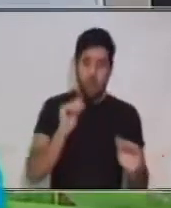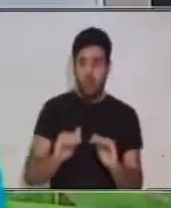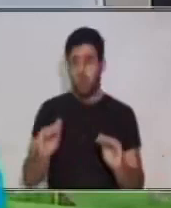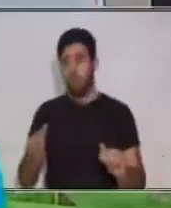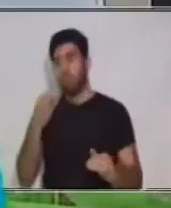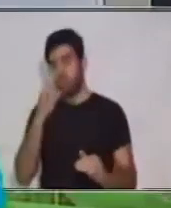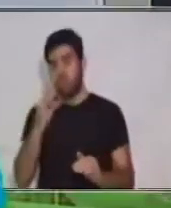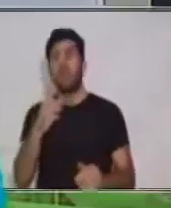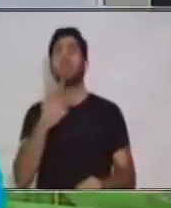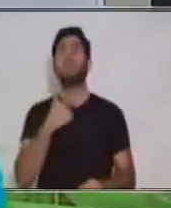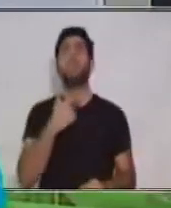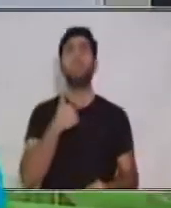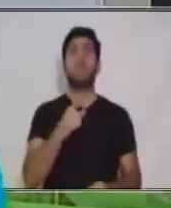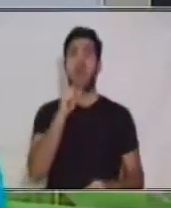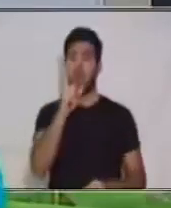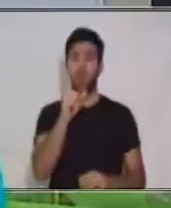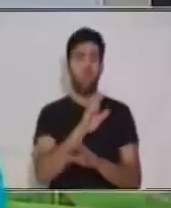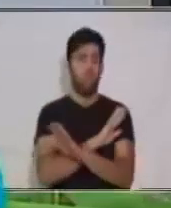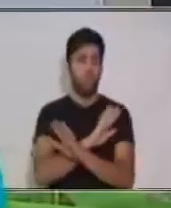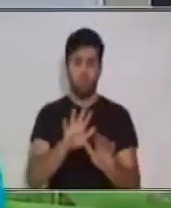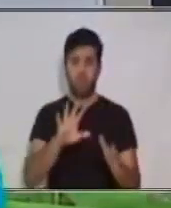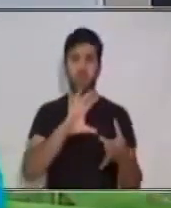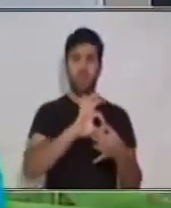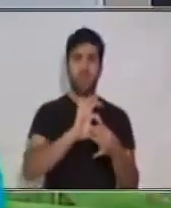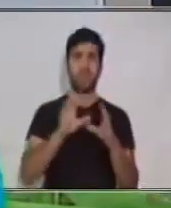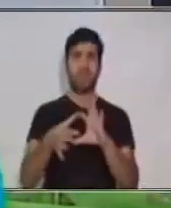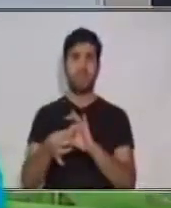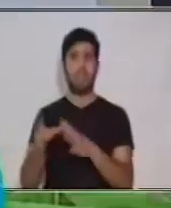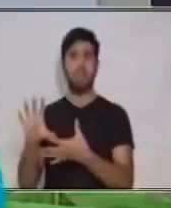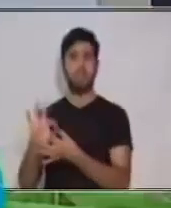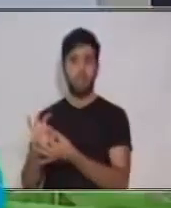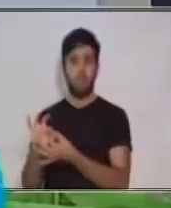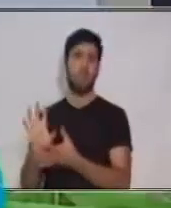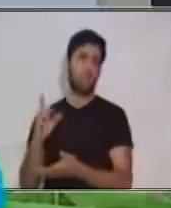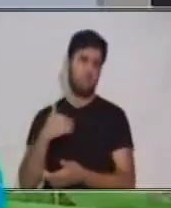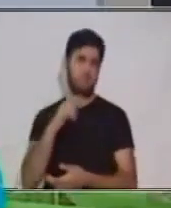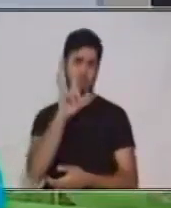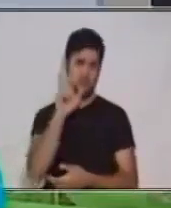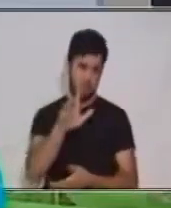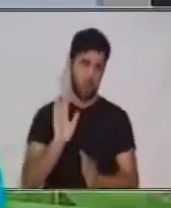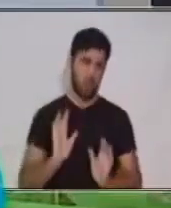gusta un deporte, que prefieren solo un deporte.